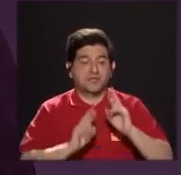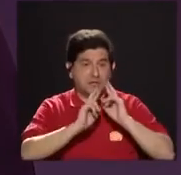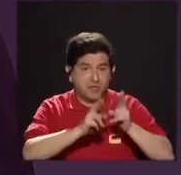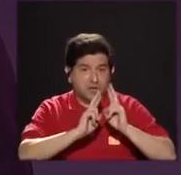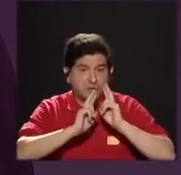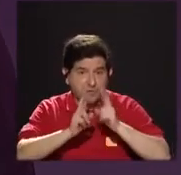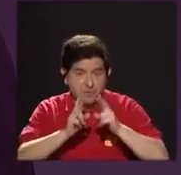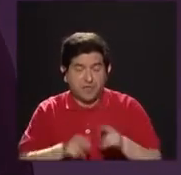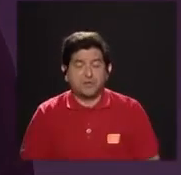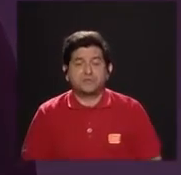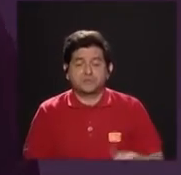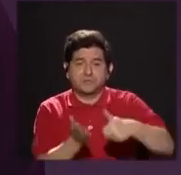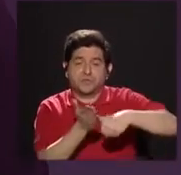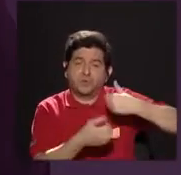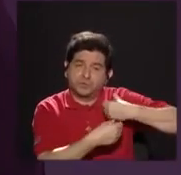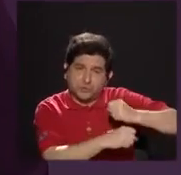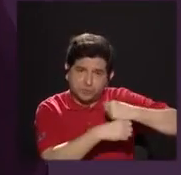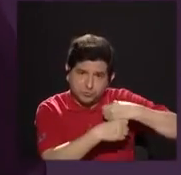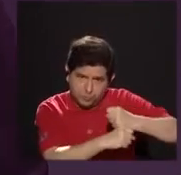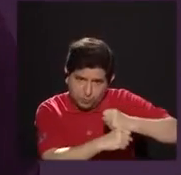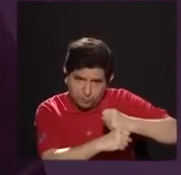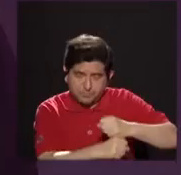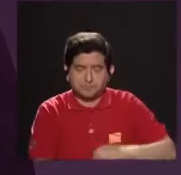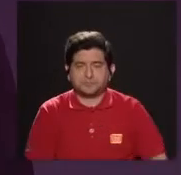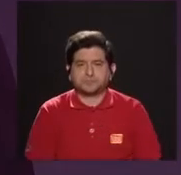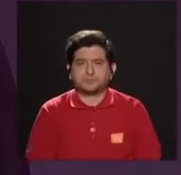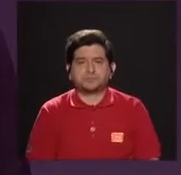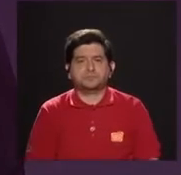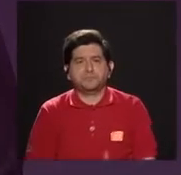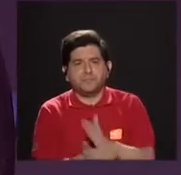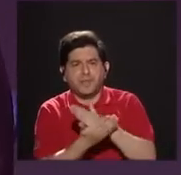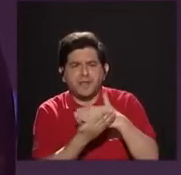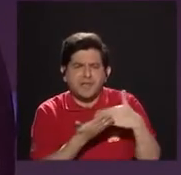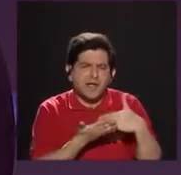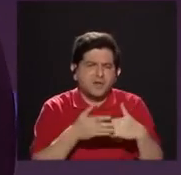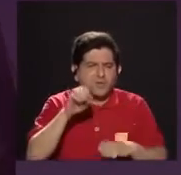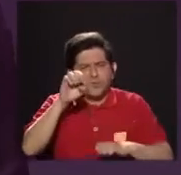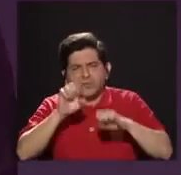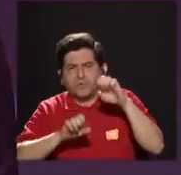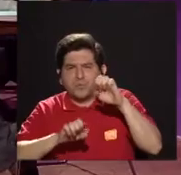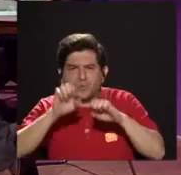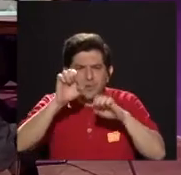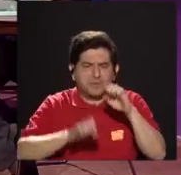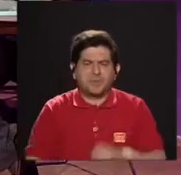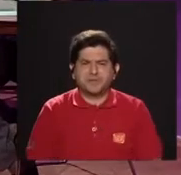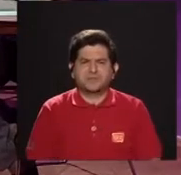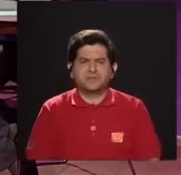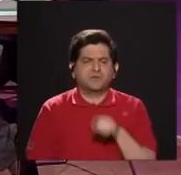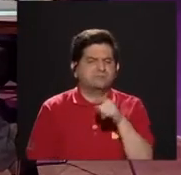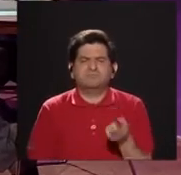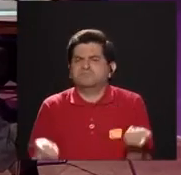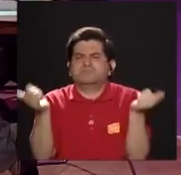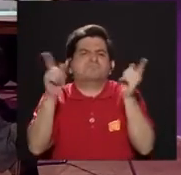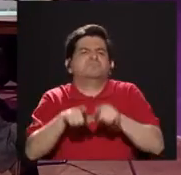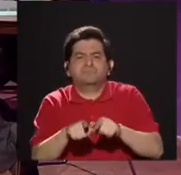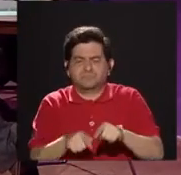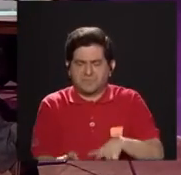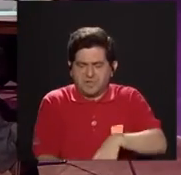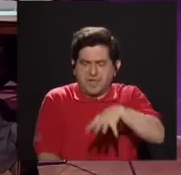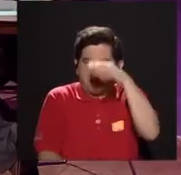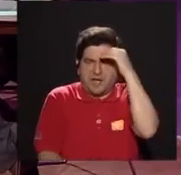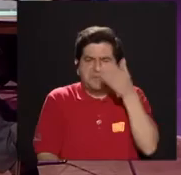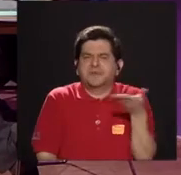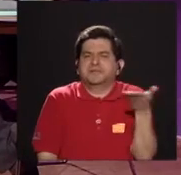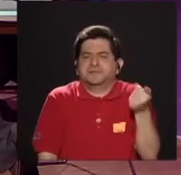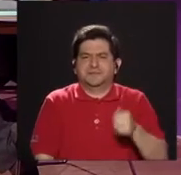resultados de las municipalidades y algunas valorando qué ha pasado con eso, ¿verdad? ¿Qué aprendizajes